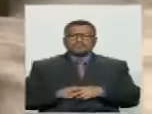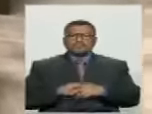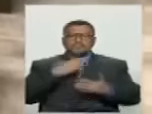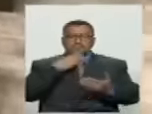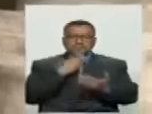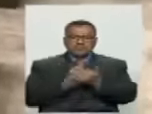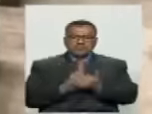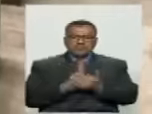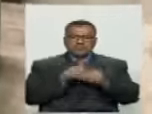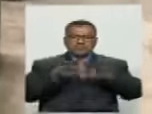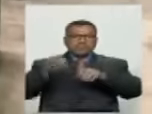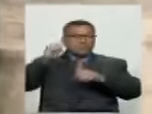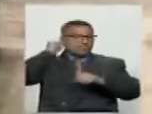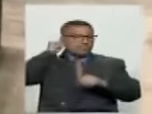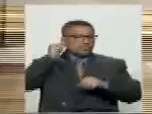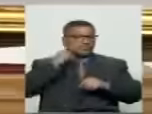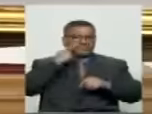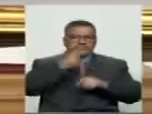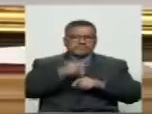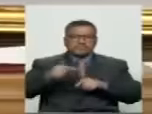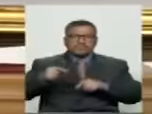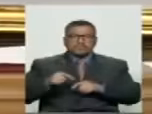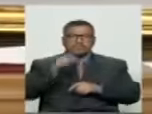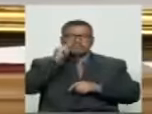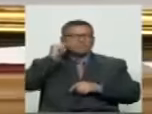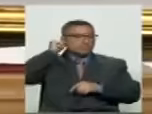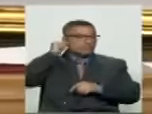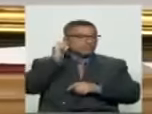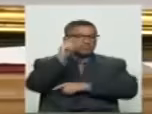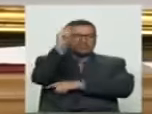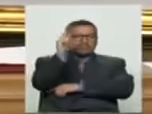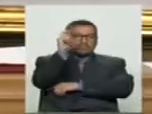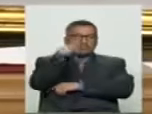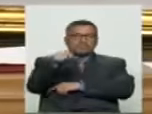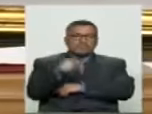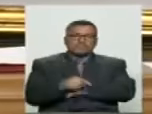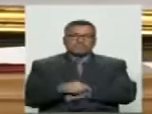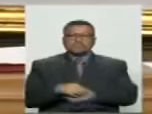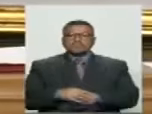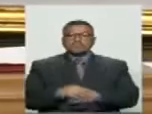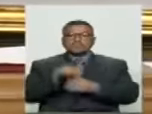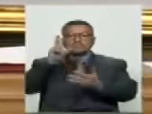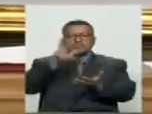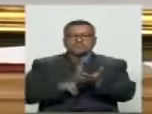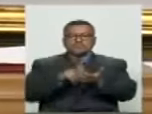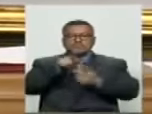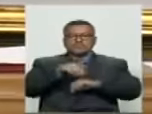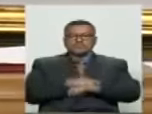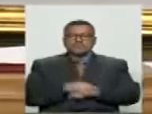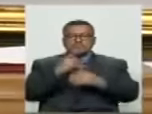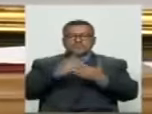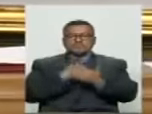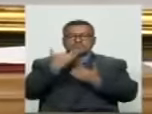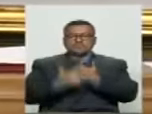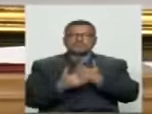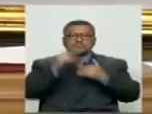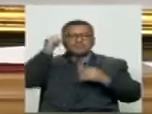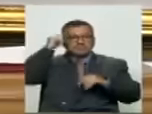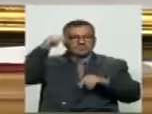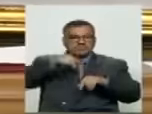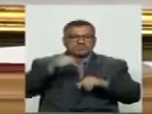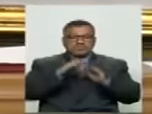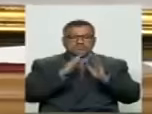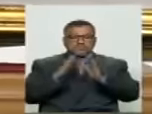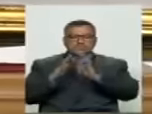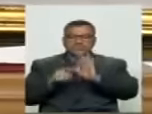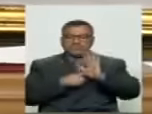Gracias, secretaria. Las honorables diputadas y los honorables diputados que estén a favor de aprobar el proyecto de orden del